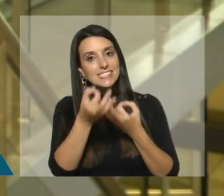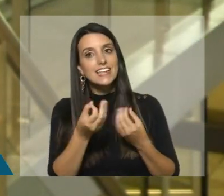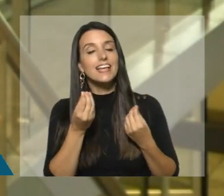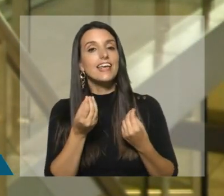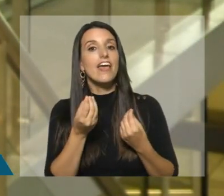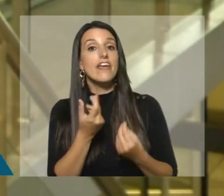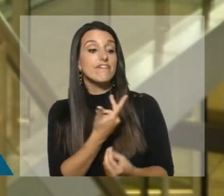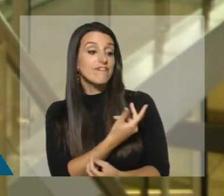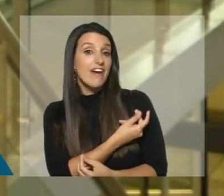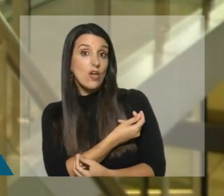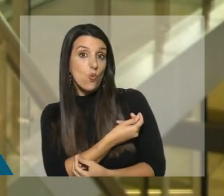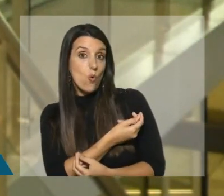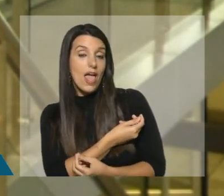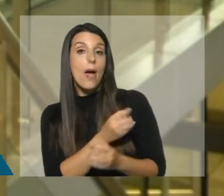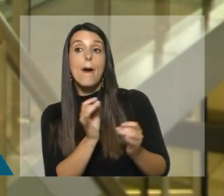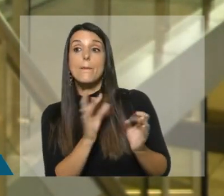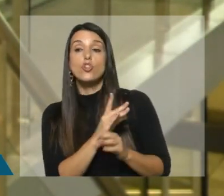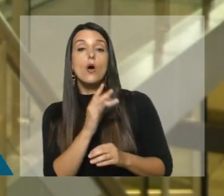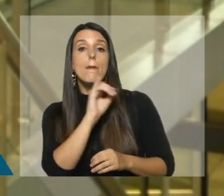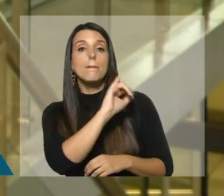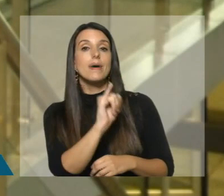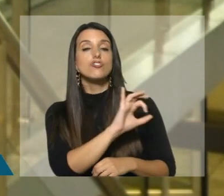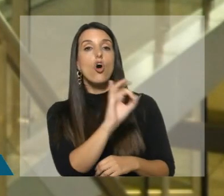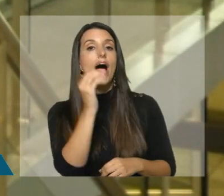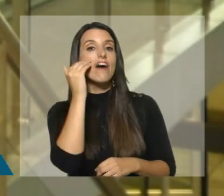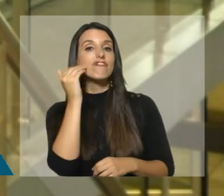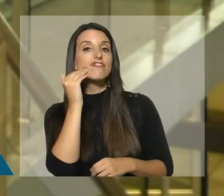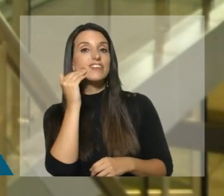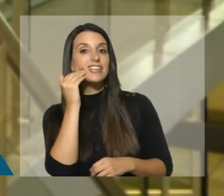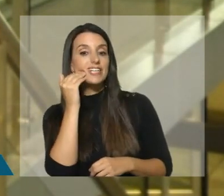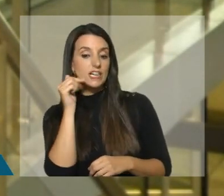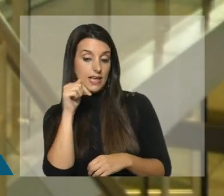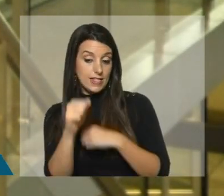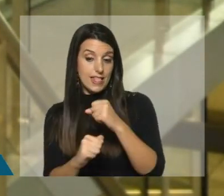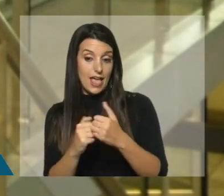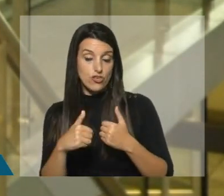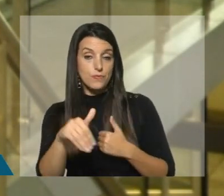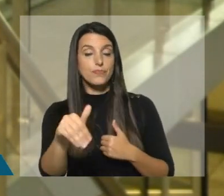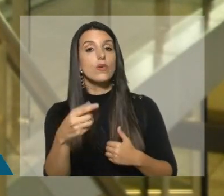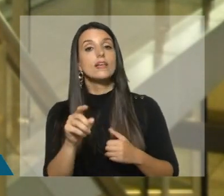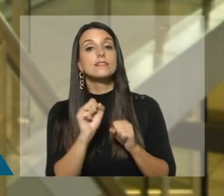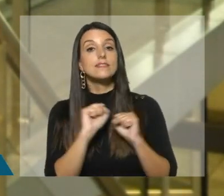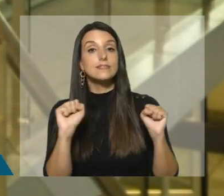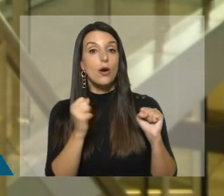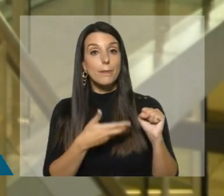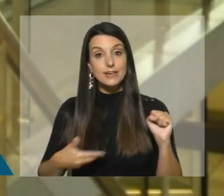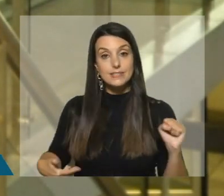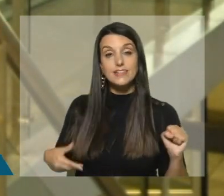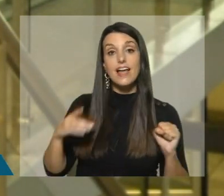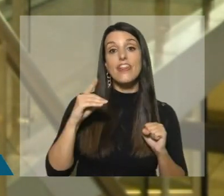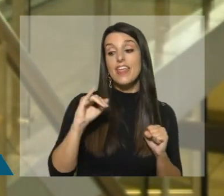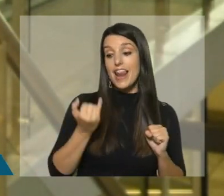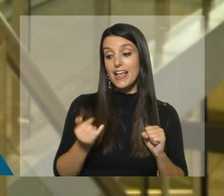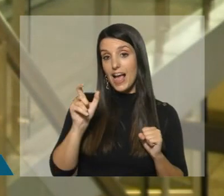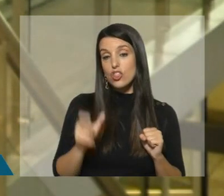la vacuna estaría disponible para marzo o abril de este año. Y el secretario de la Presidencia, Álvaro